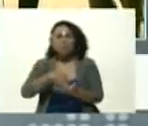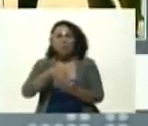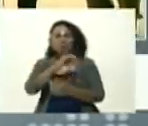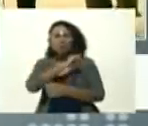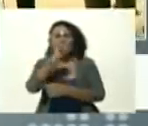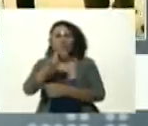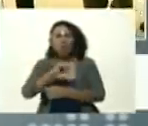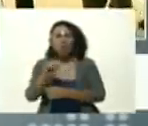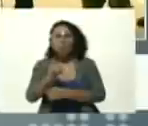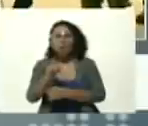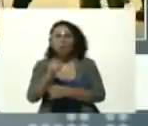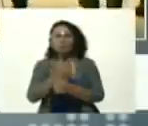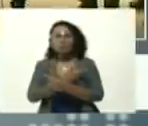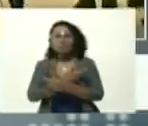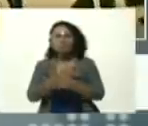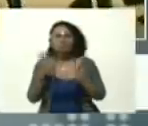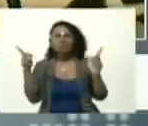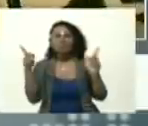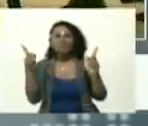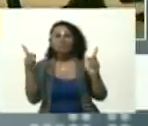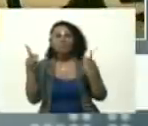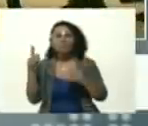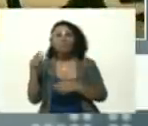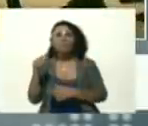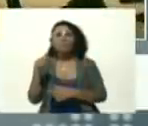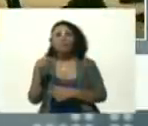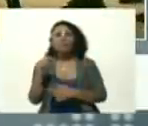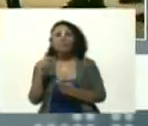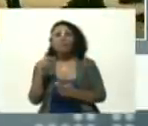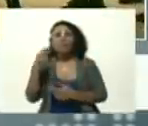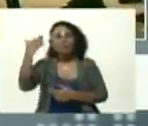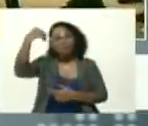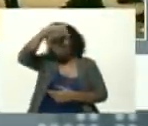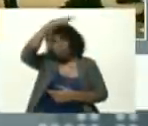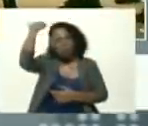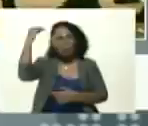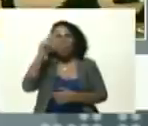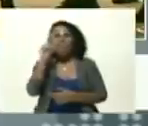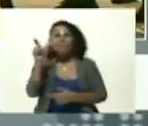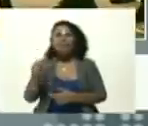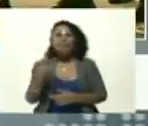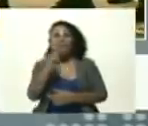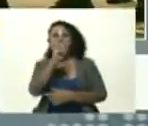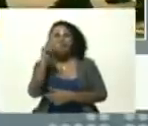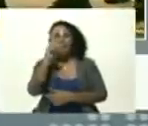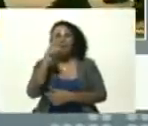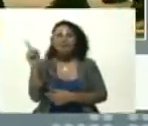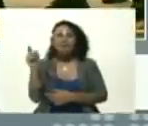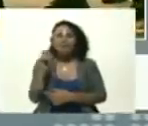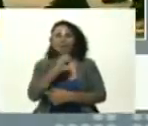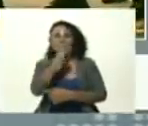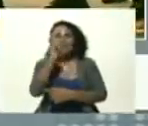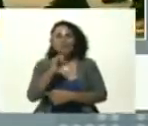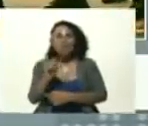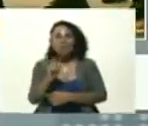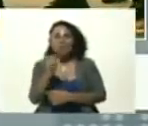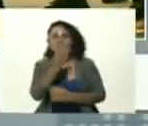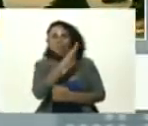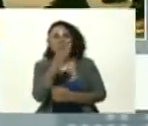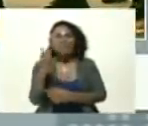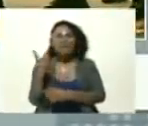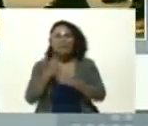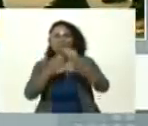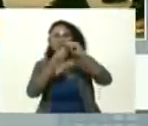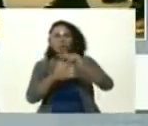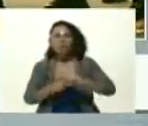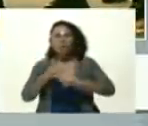Zulia liberada por Rafael Urdaneta hace 200 años, la Zulia bicentenaria que se sumó